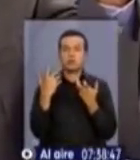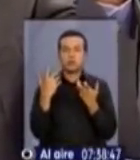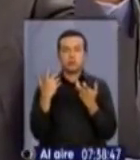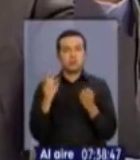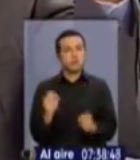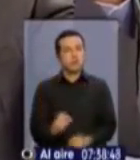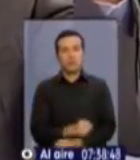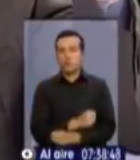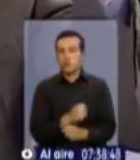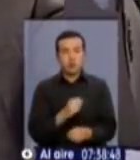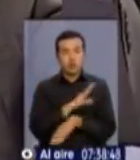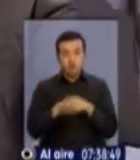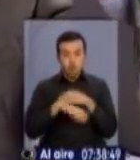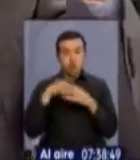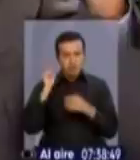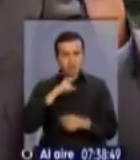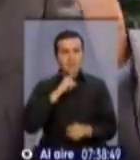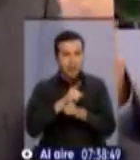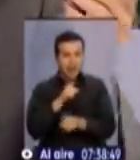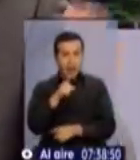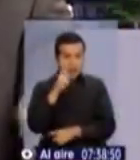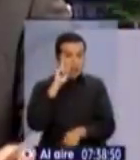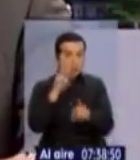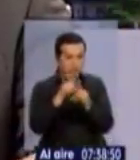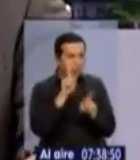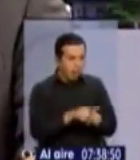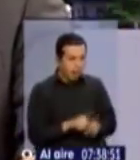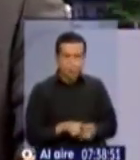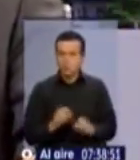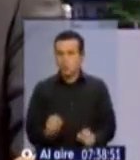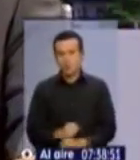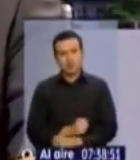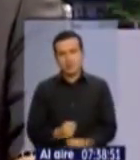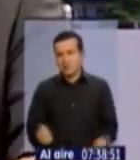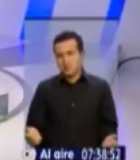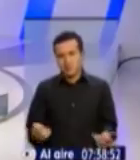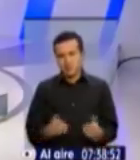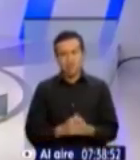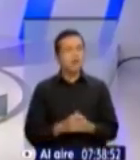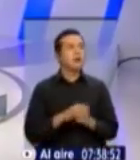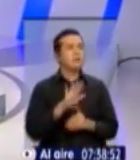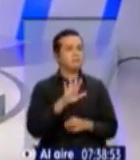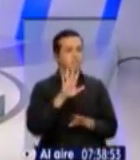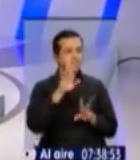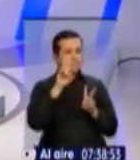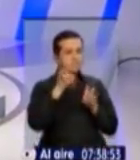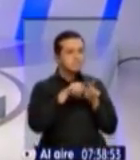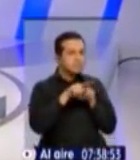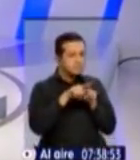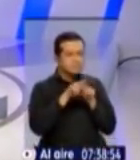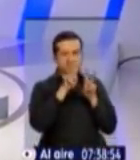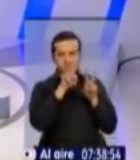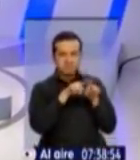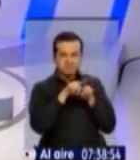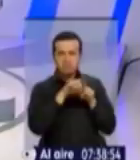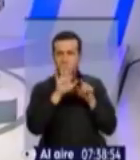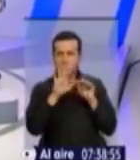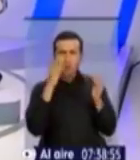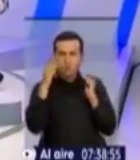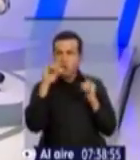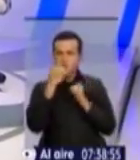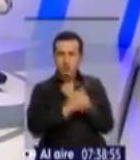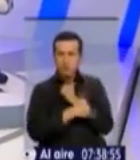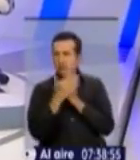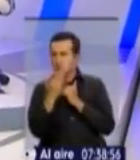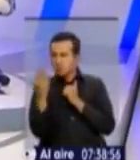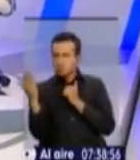responder el 10 de todos los sectores en esas expectativas ahora hablemos de la competitividad después del anuncio de las medidas del plan de